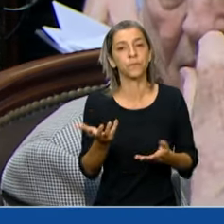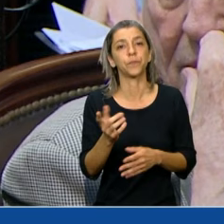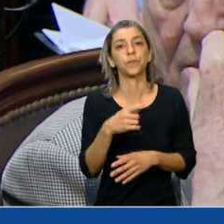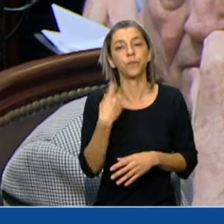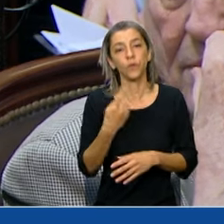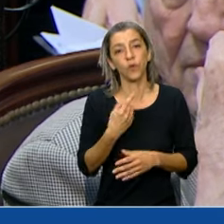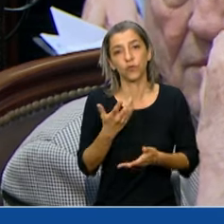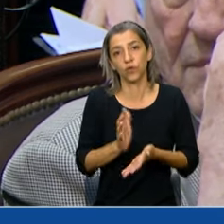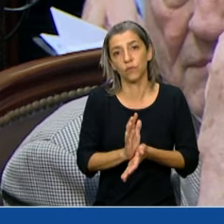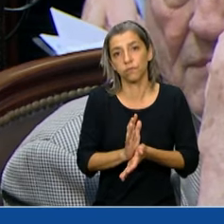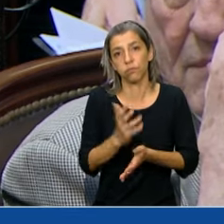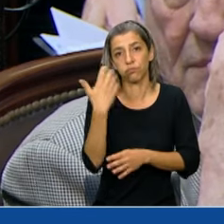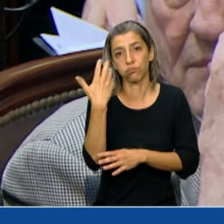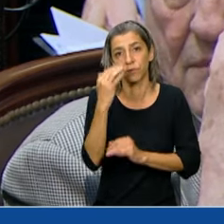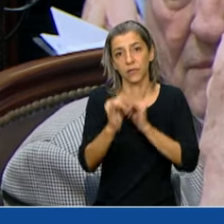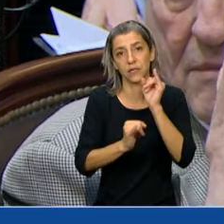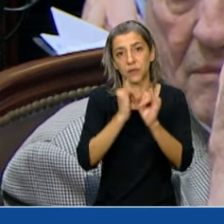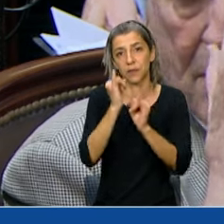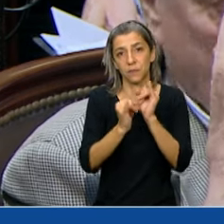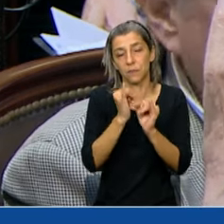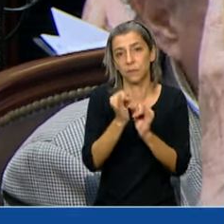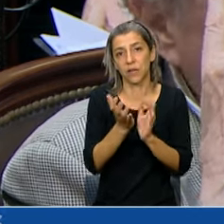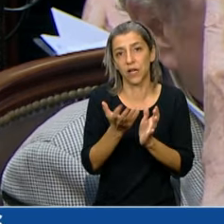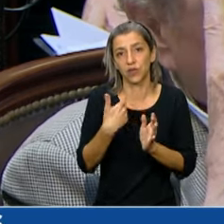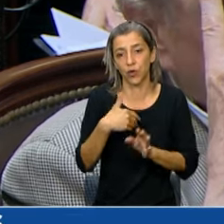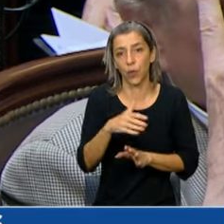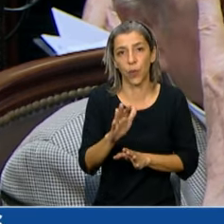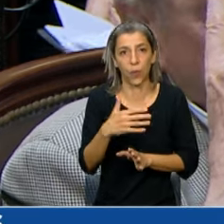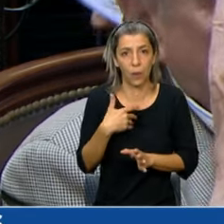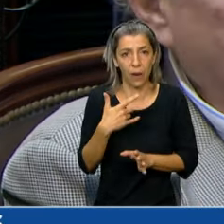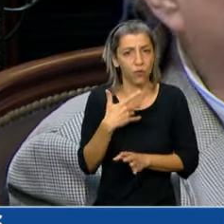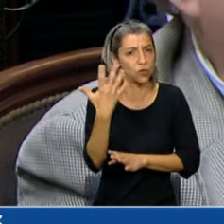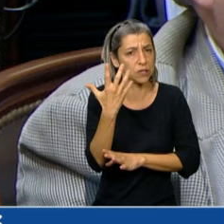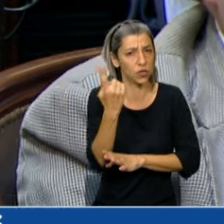informante teníamos 20 minutos vamos dar 5 minutos que reducimos